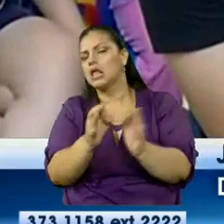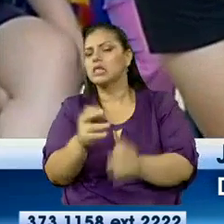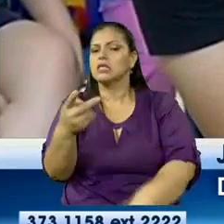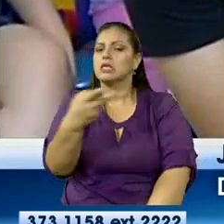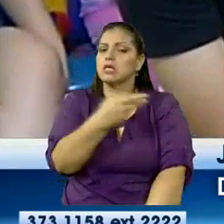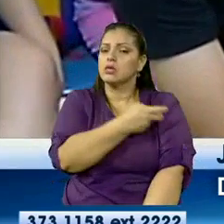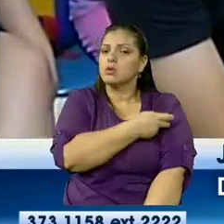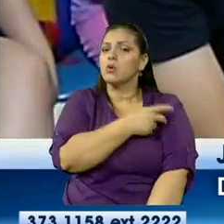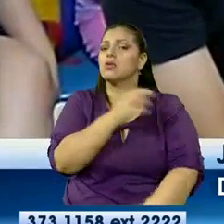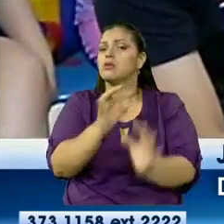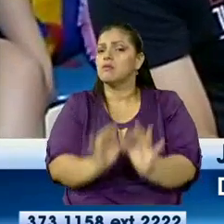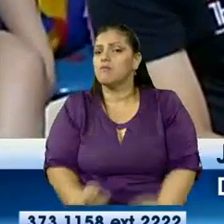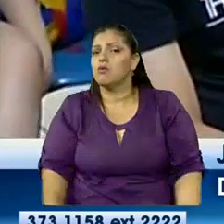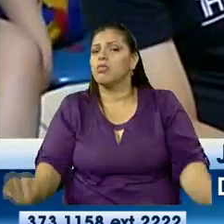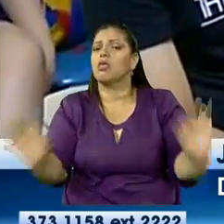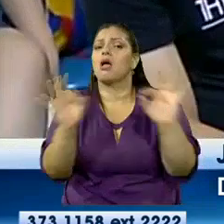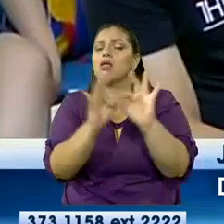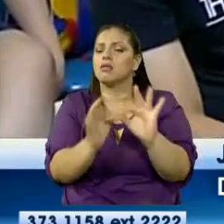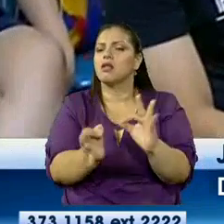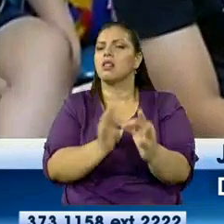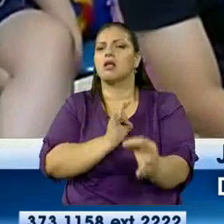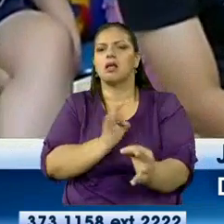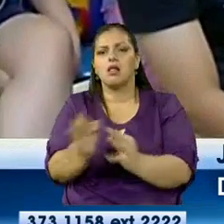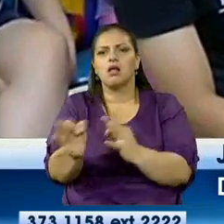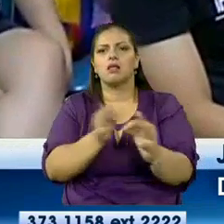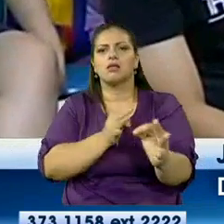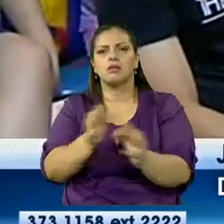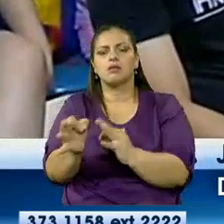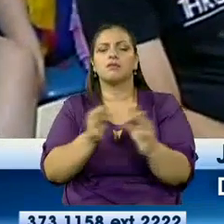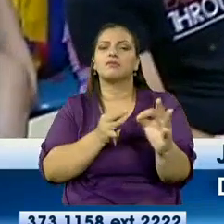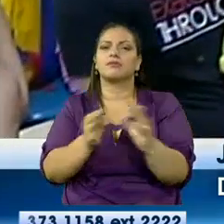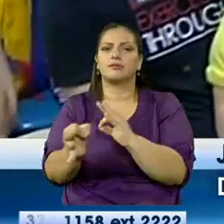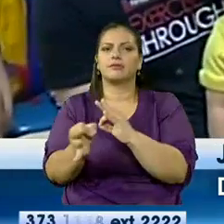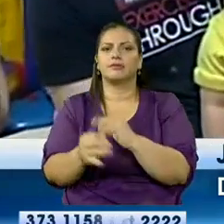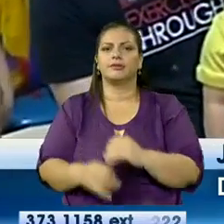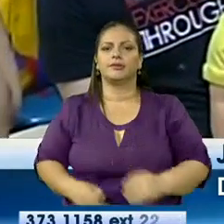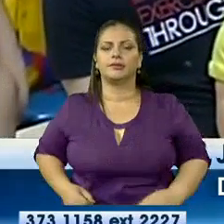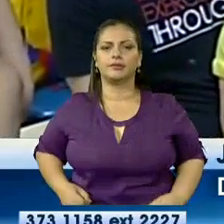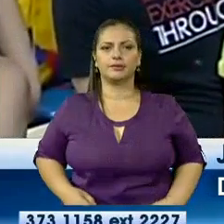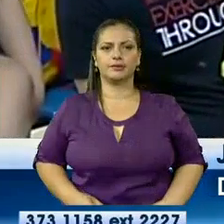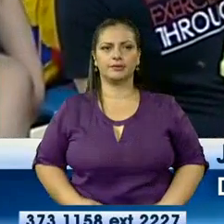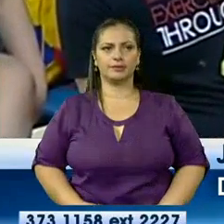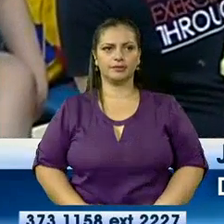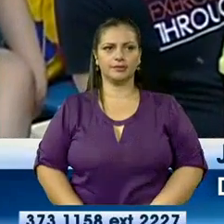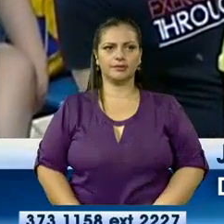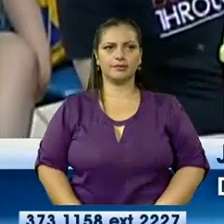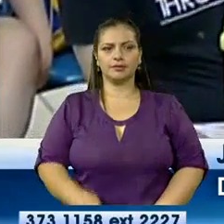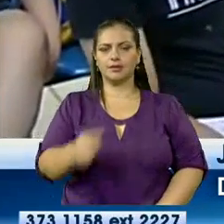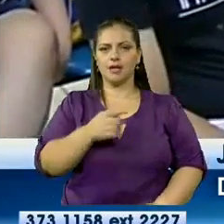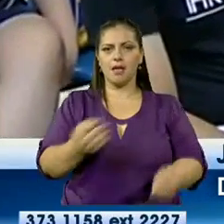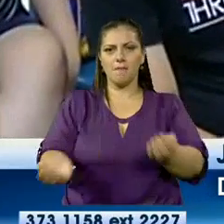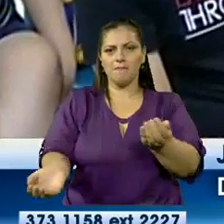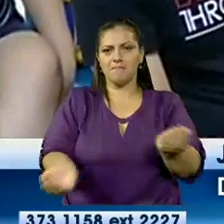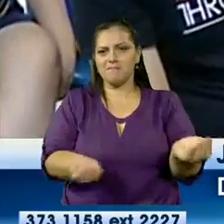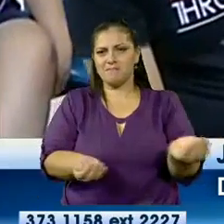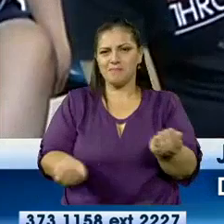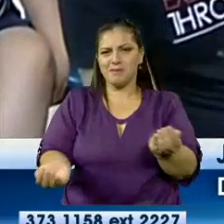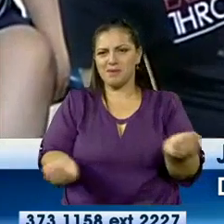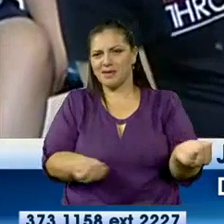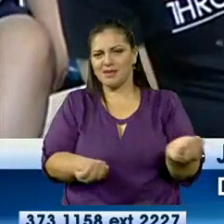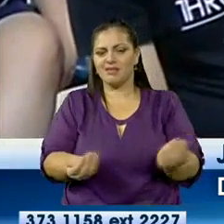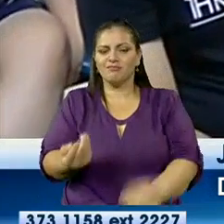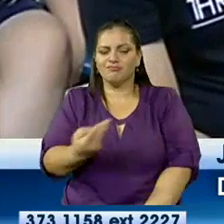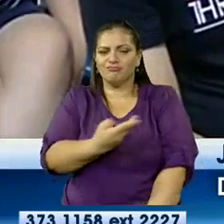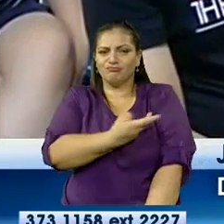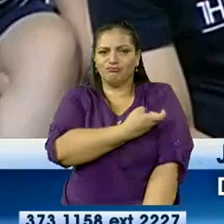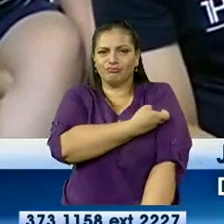consigo las vacunas, dando una pequeña charla a las personas que han traído a sus pequeños hasta este centro de salud.